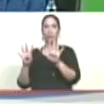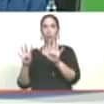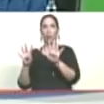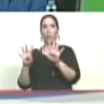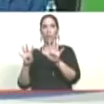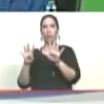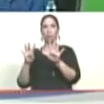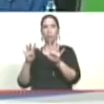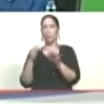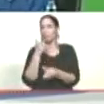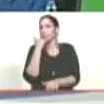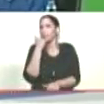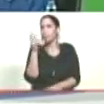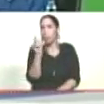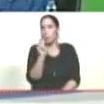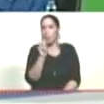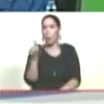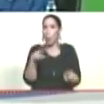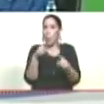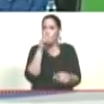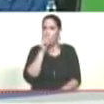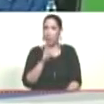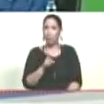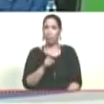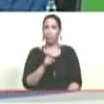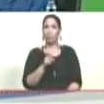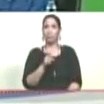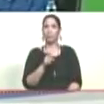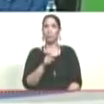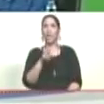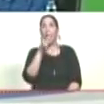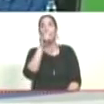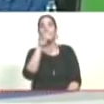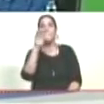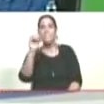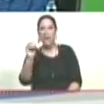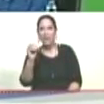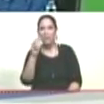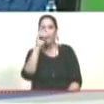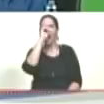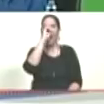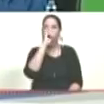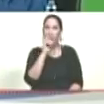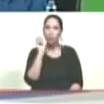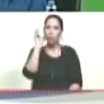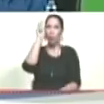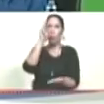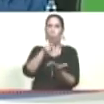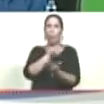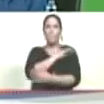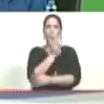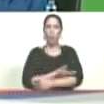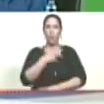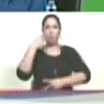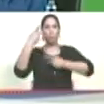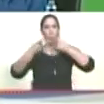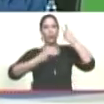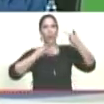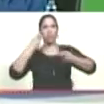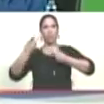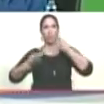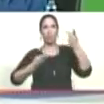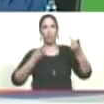meses, estaremos cumpliendo los 20 años de la llegada al poder político de